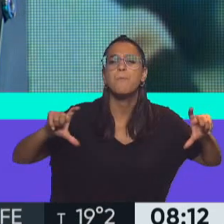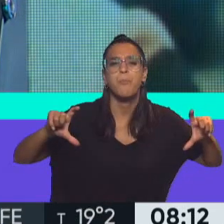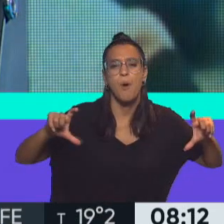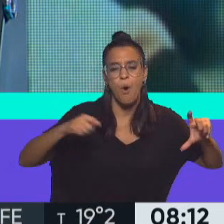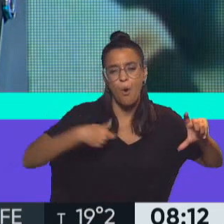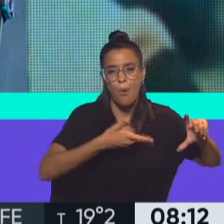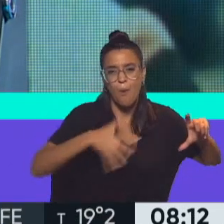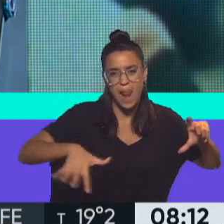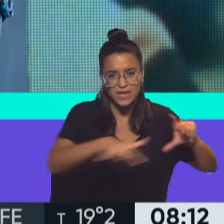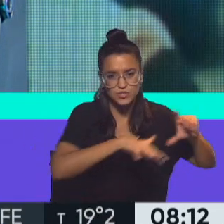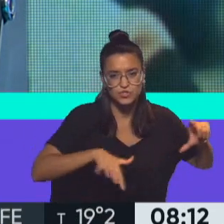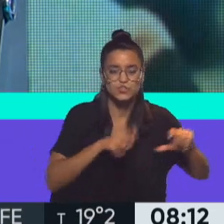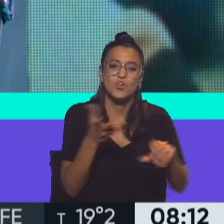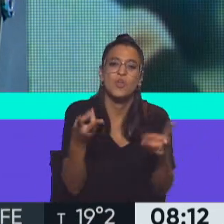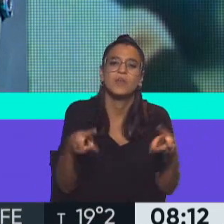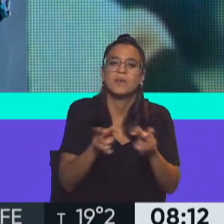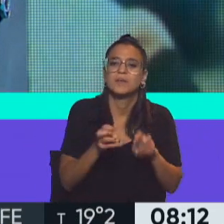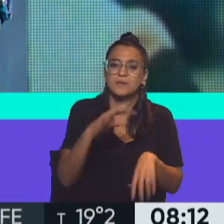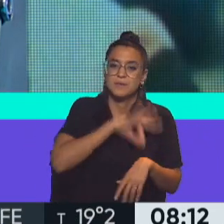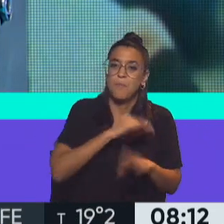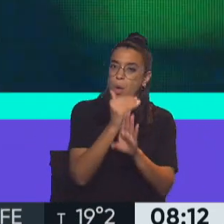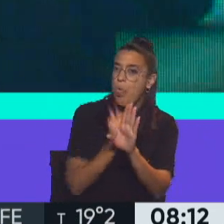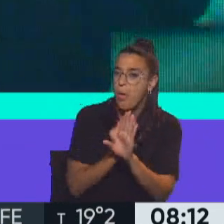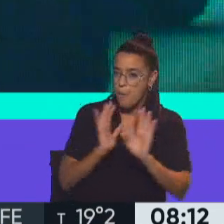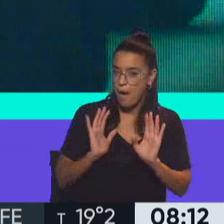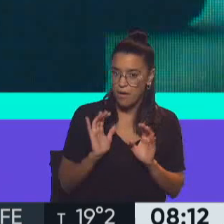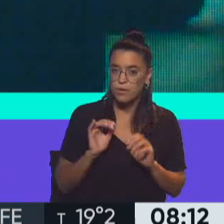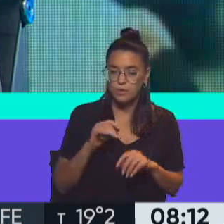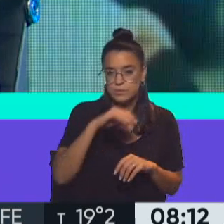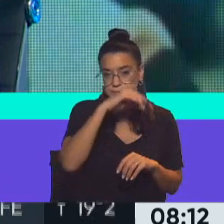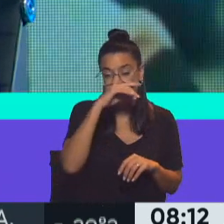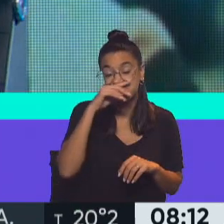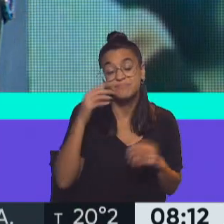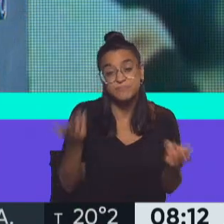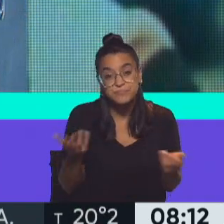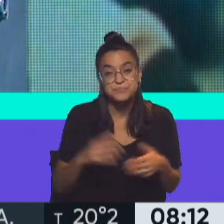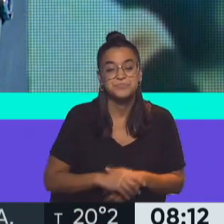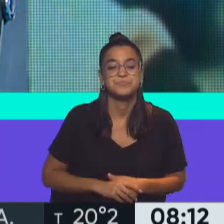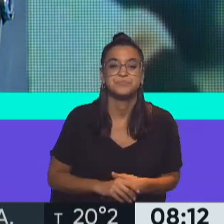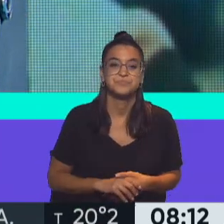sociedad en particular, con un nivel de ingreso en particular que está muy por debajo de esa cuestión, con lo cual